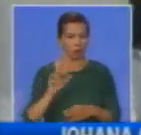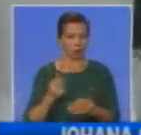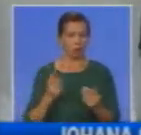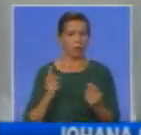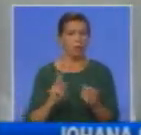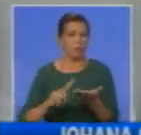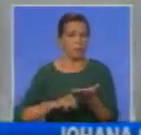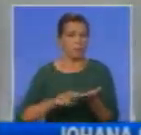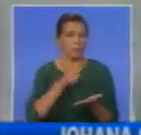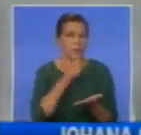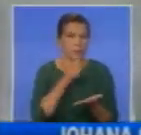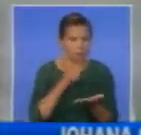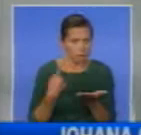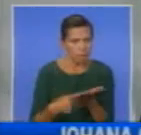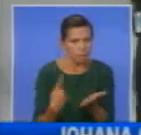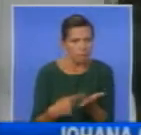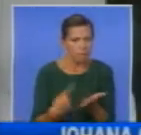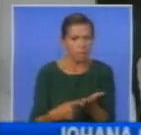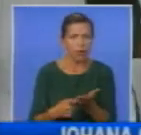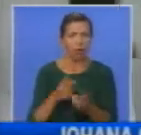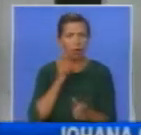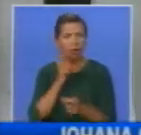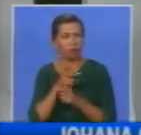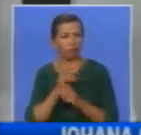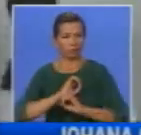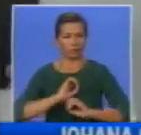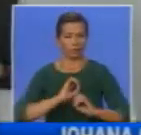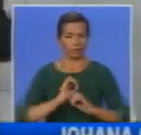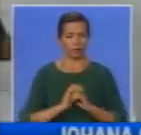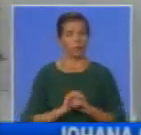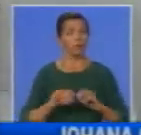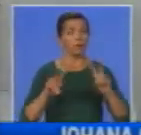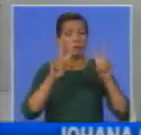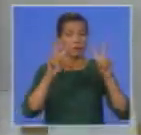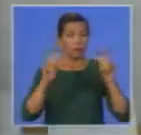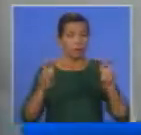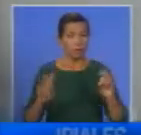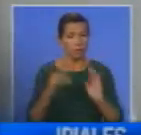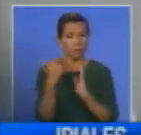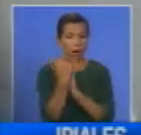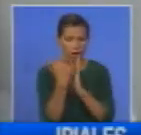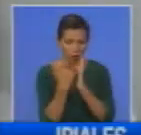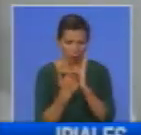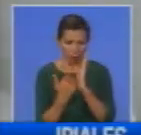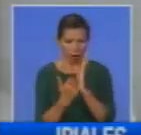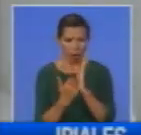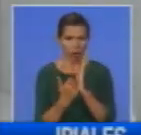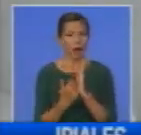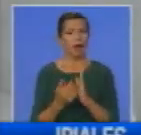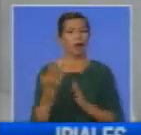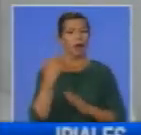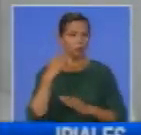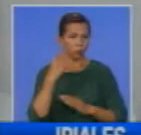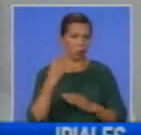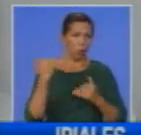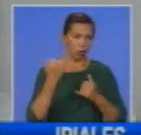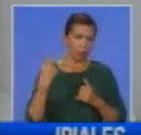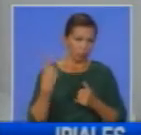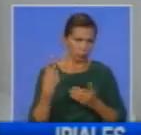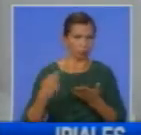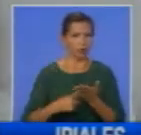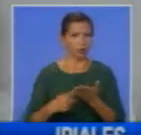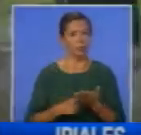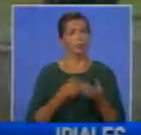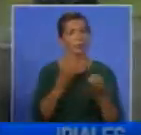sin acceso a la prensa. De los temas que se han tratado durante las primeras horas de este segundo gabinete binacional, les hemos preparado un